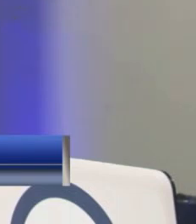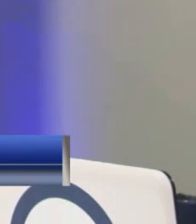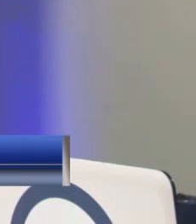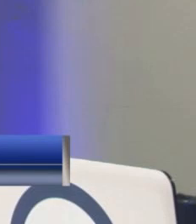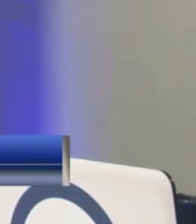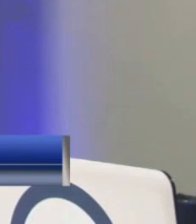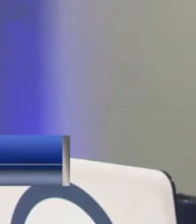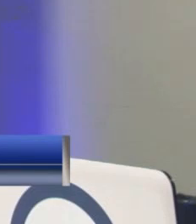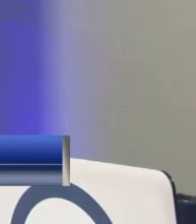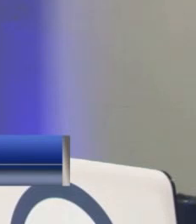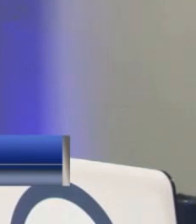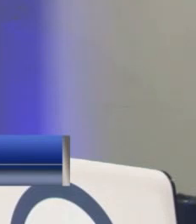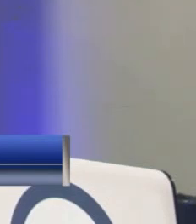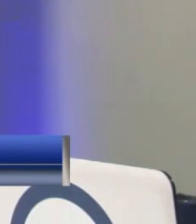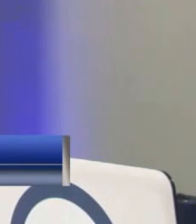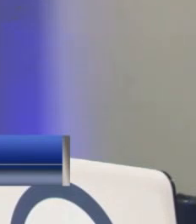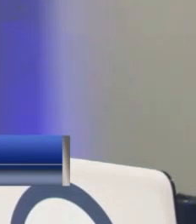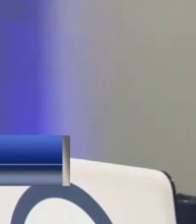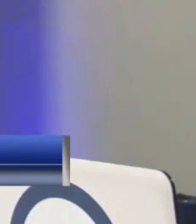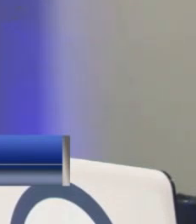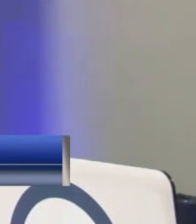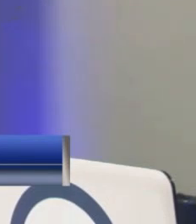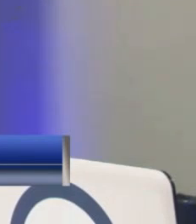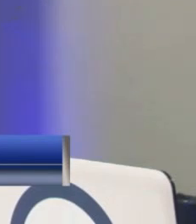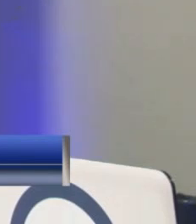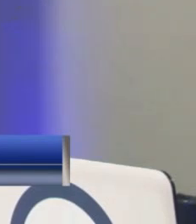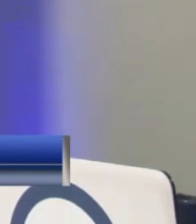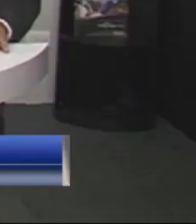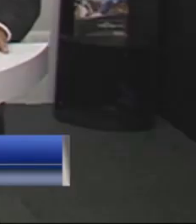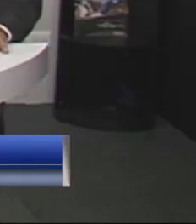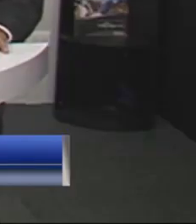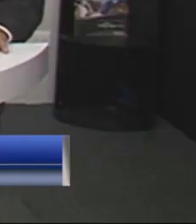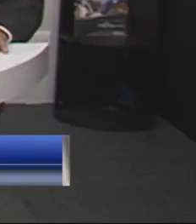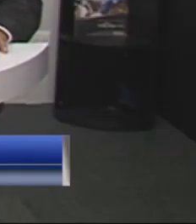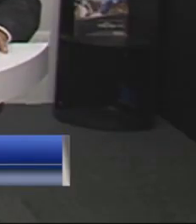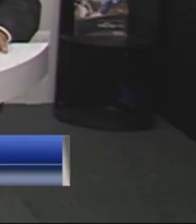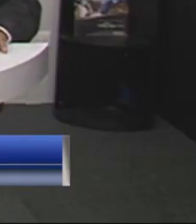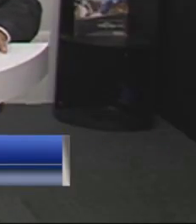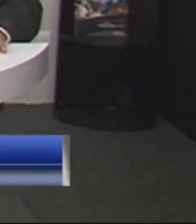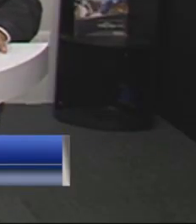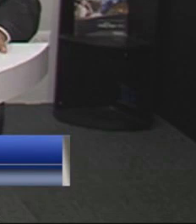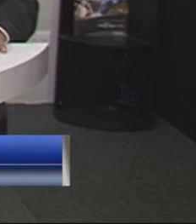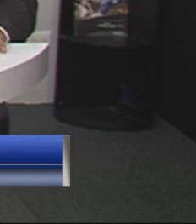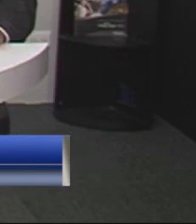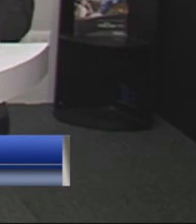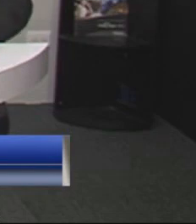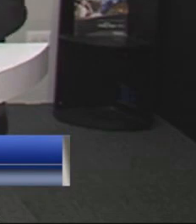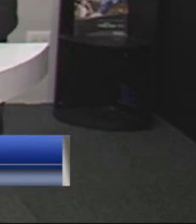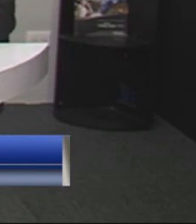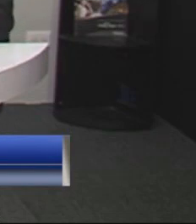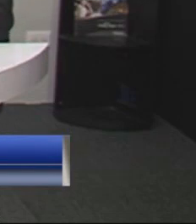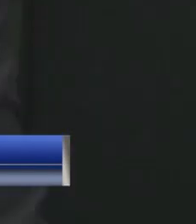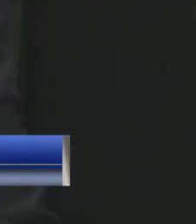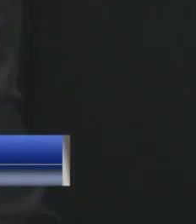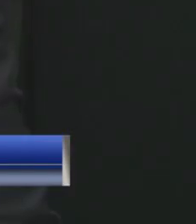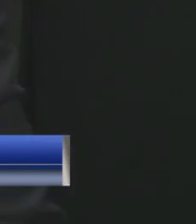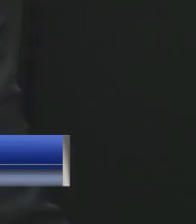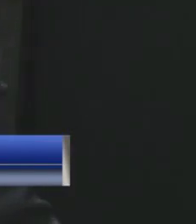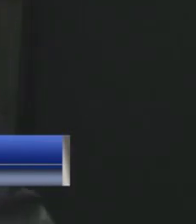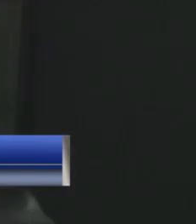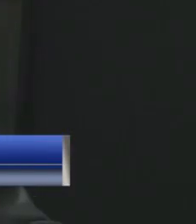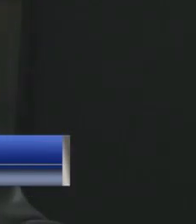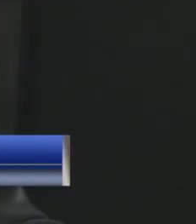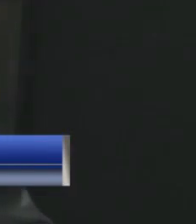una pensión digna cuando se retiren. Importante información para que la población la tome en cuenta. También, diputada, tengo